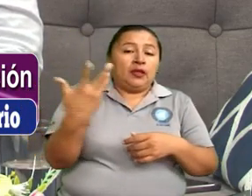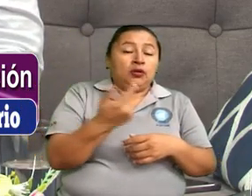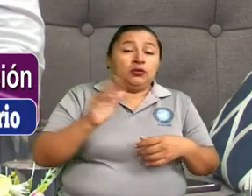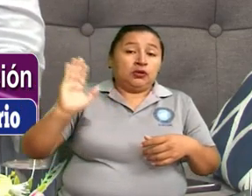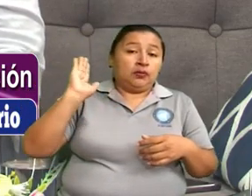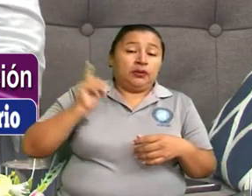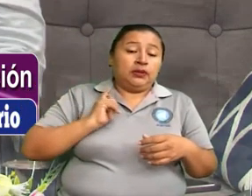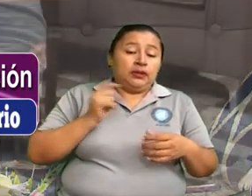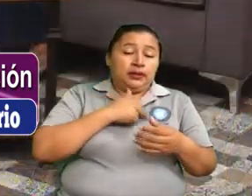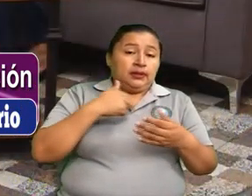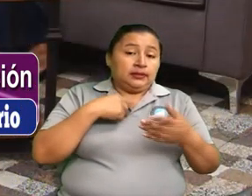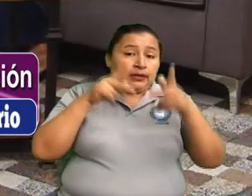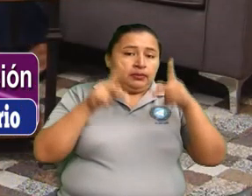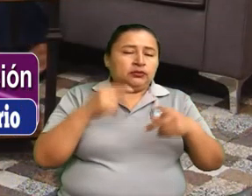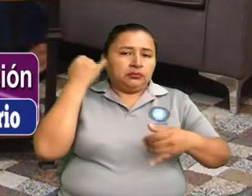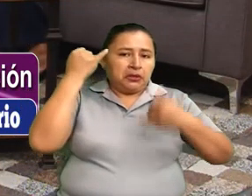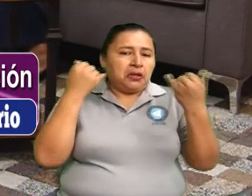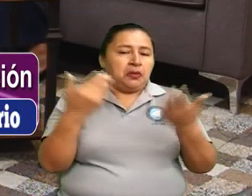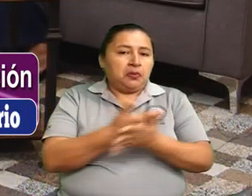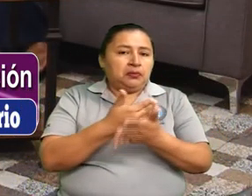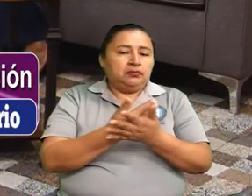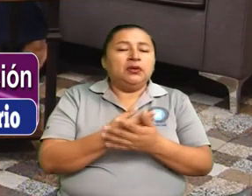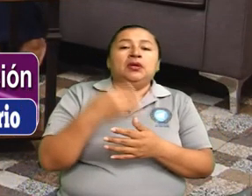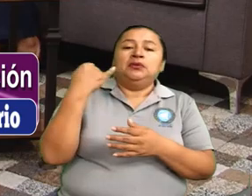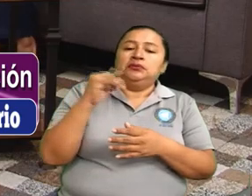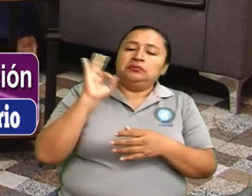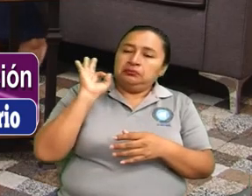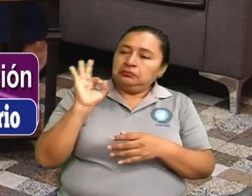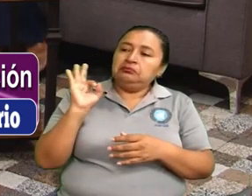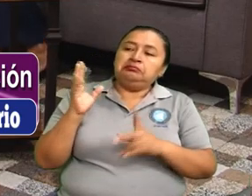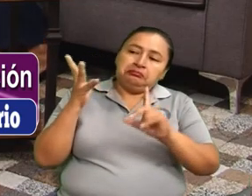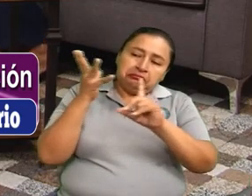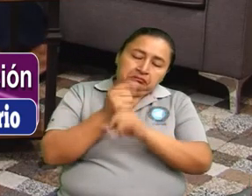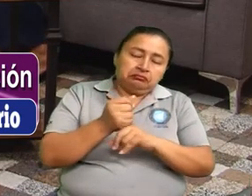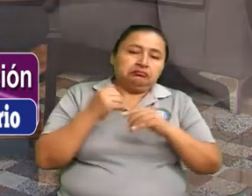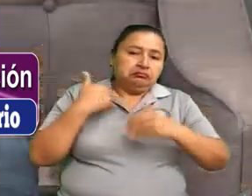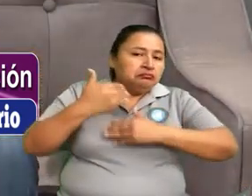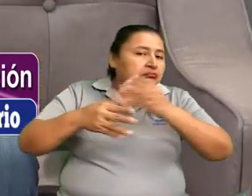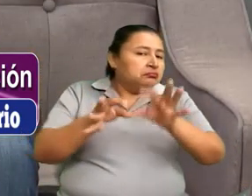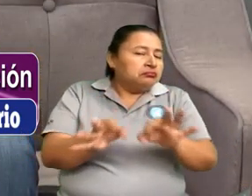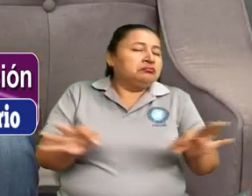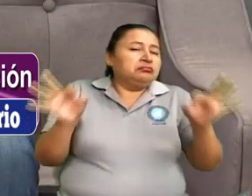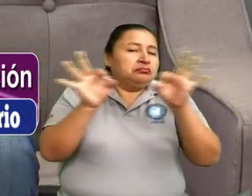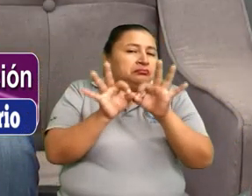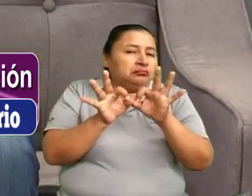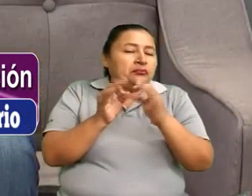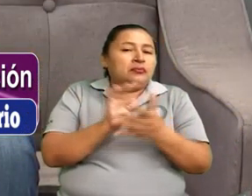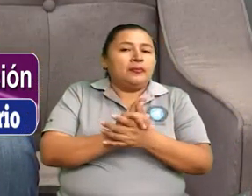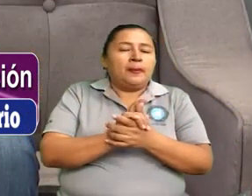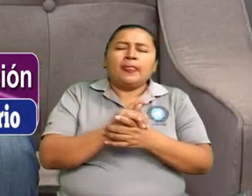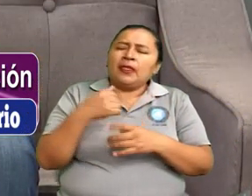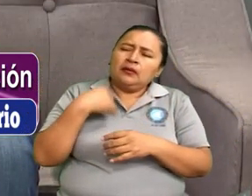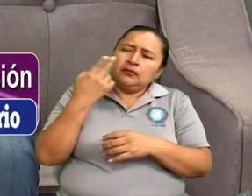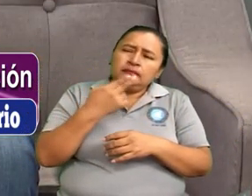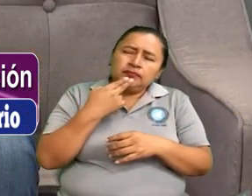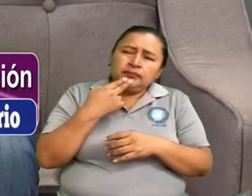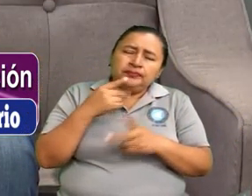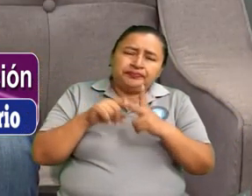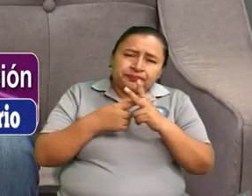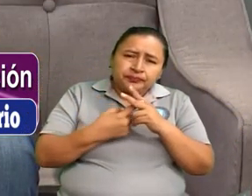que hace la gente potenciarlo. Y sin duda alguna logros y avances bastante importantes. Le pregunto, a partir